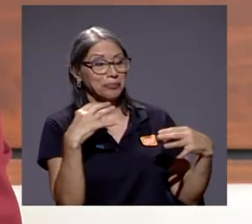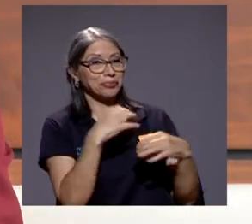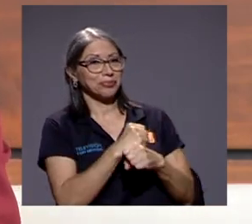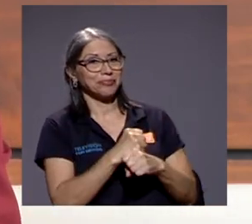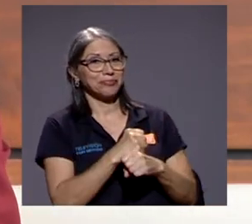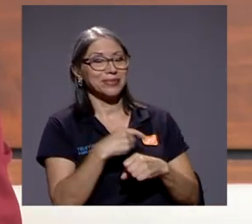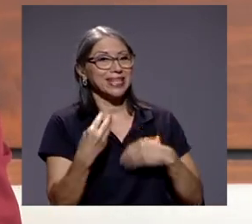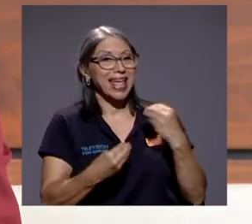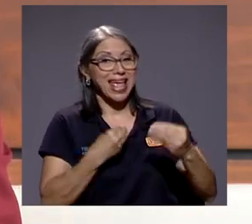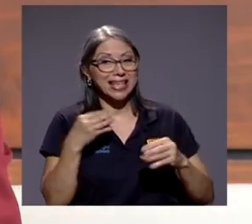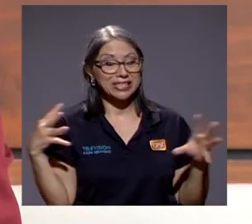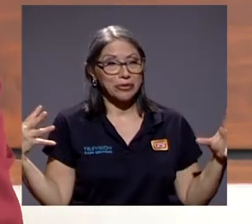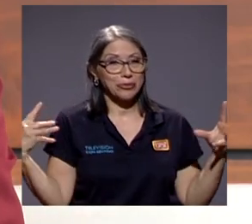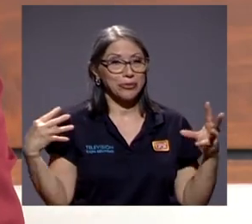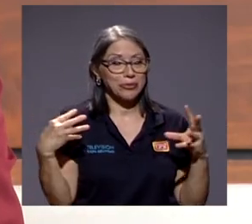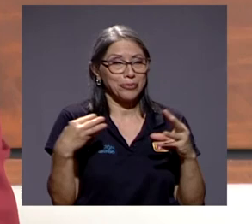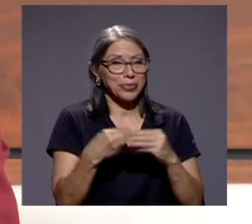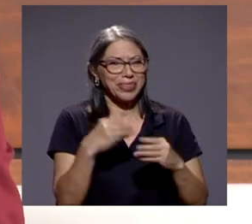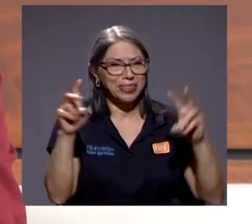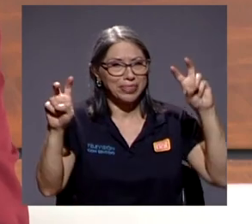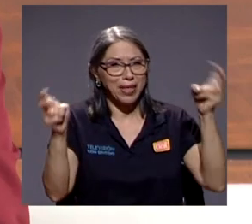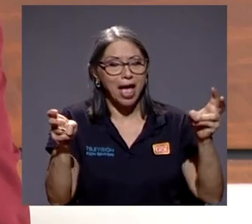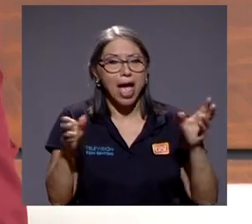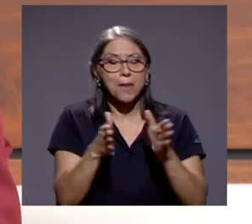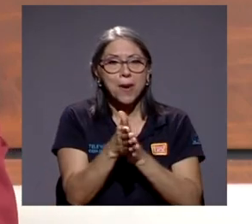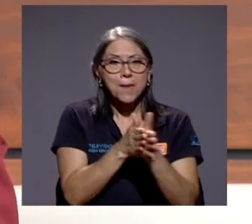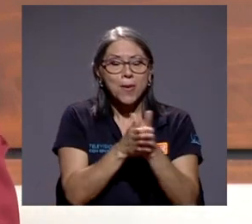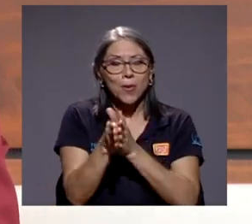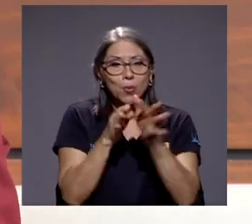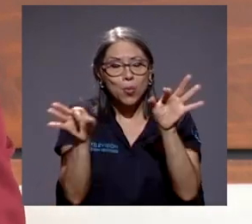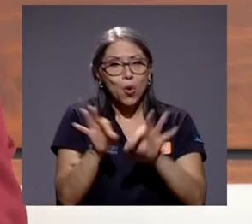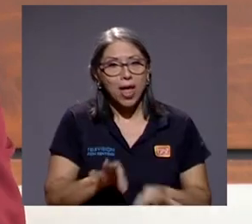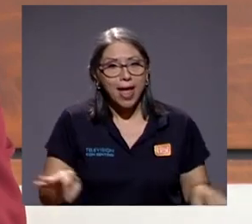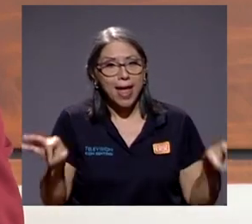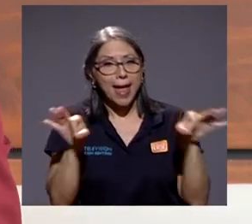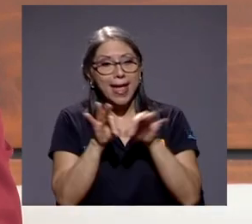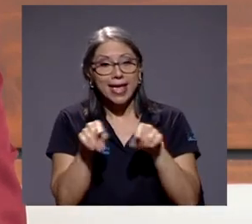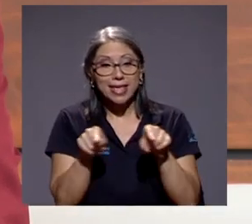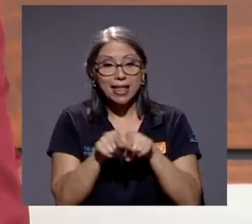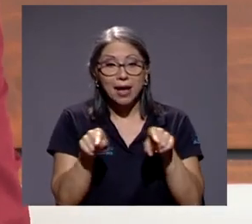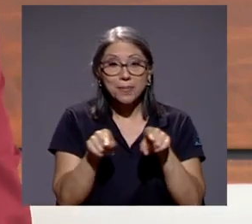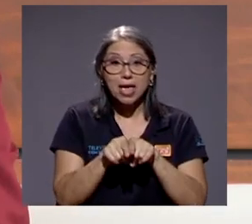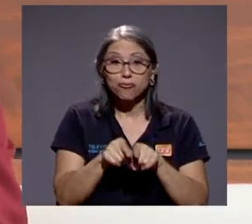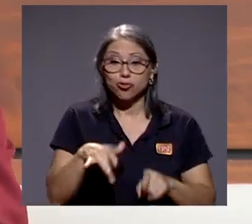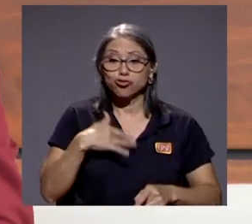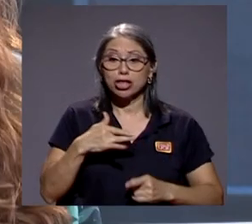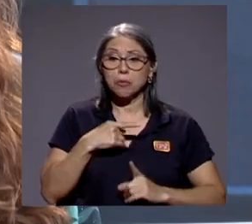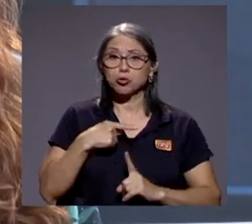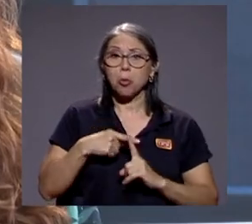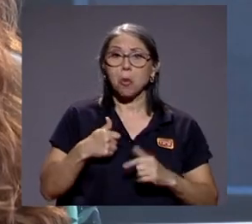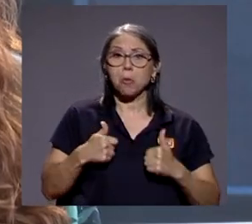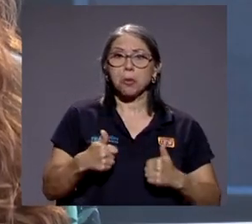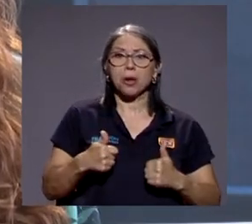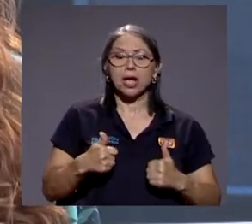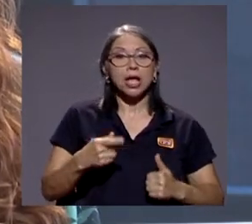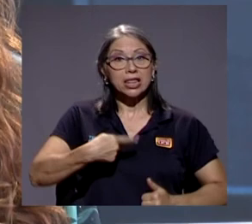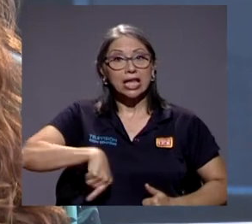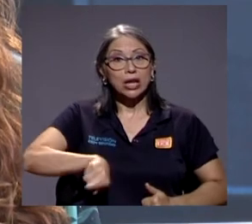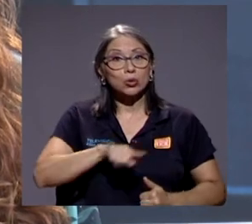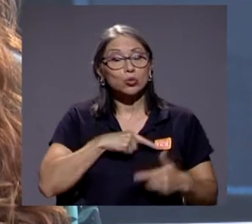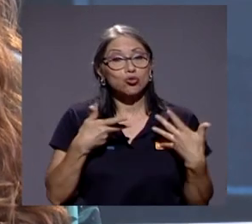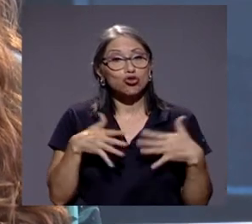lo que ha sido realmente muy rico muy importante y también nos llena de optimismo de que estamos cerca